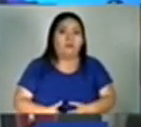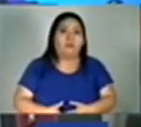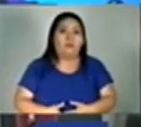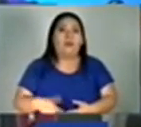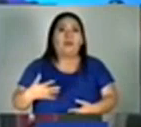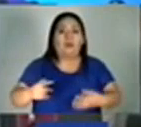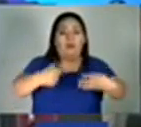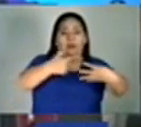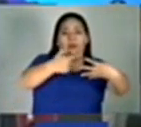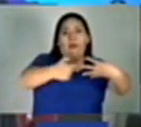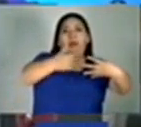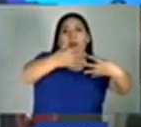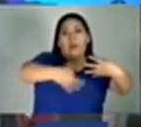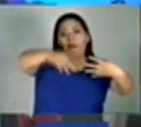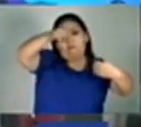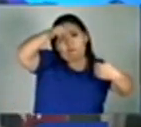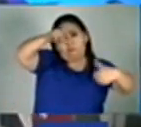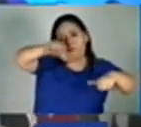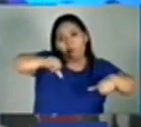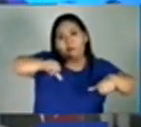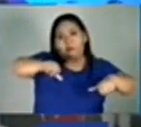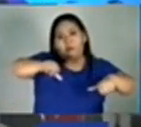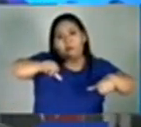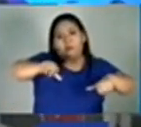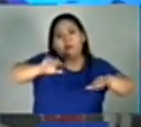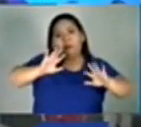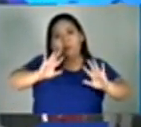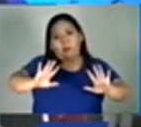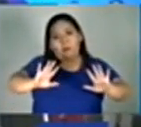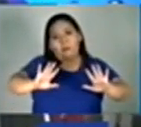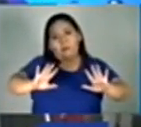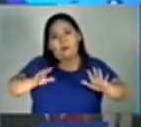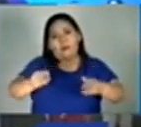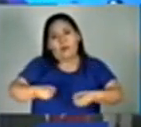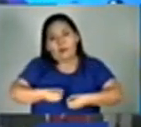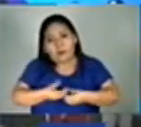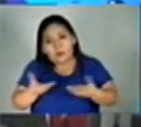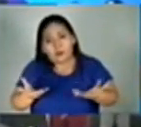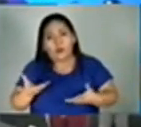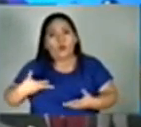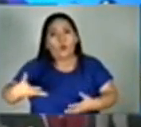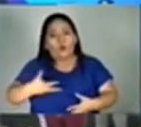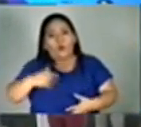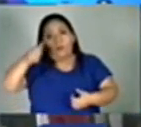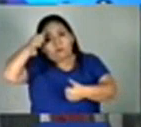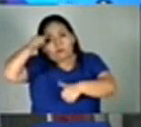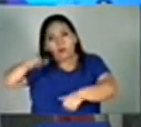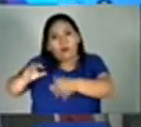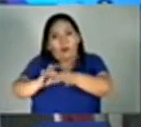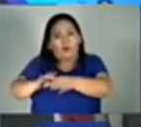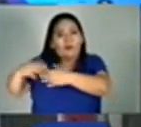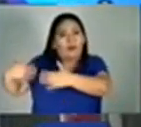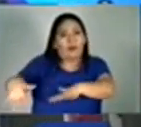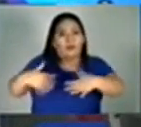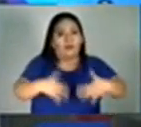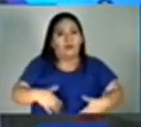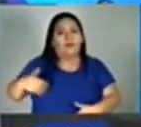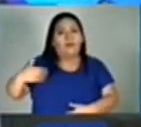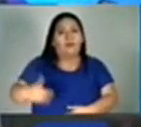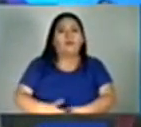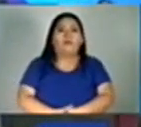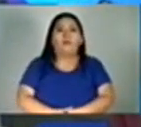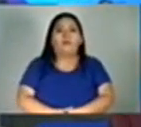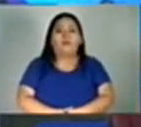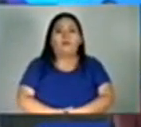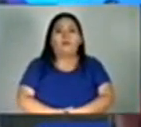una ley ya acordada o aprobada, pues tendrán que comunicarse o tendremos que coordinar algunas actividades para este proceso de transición.